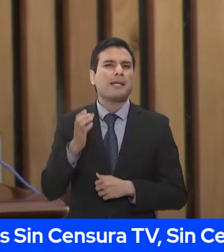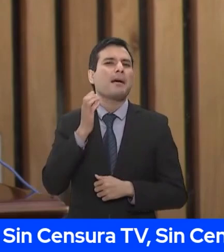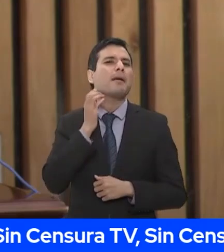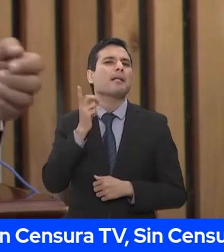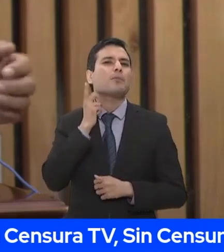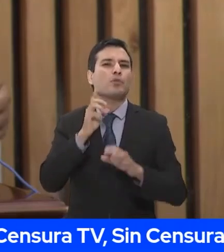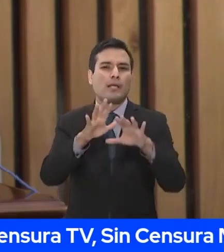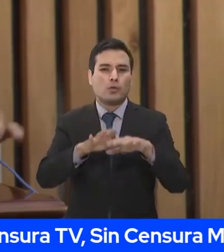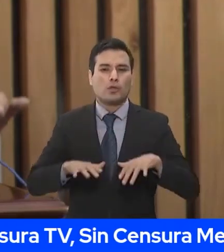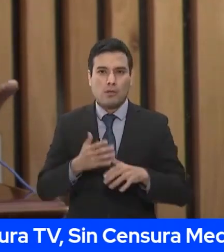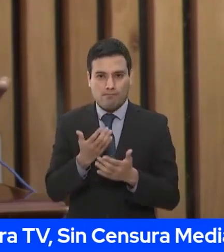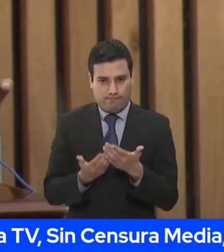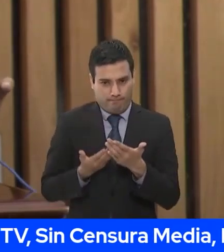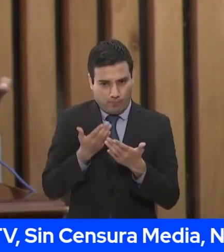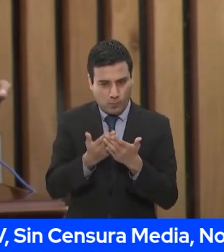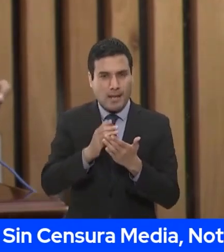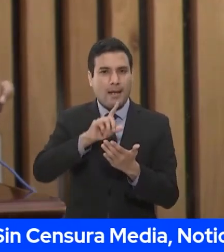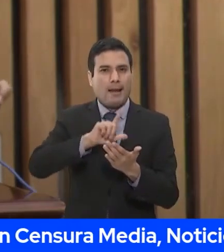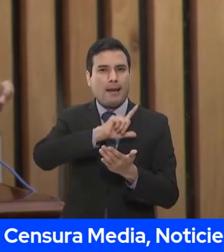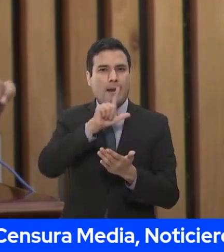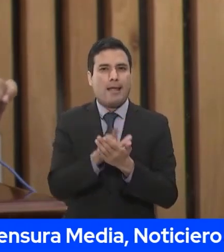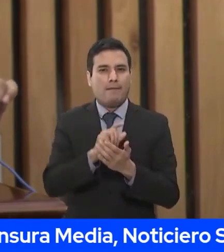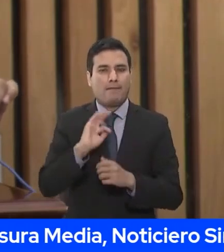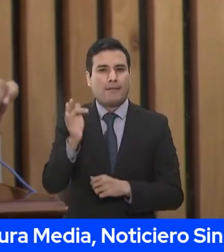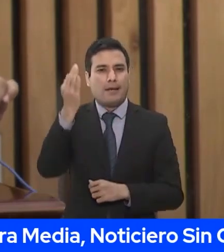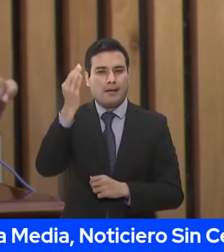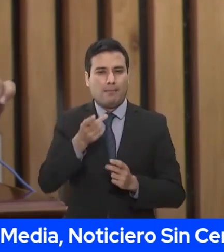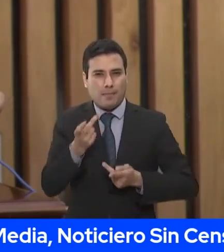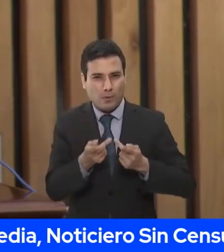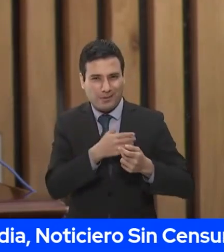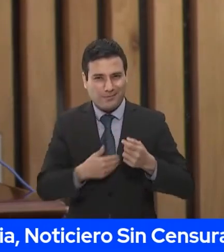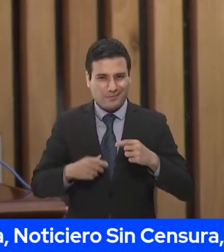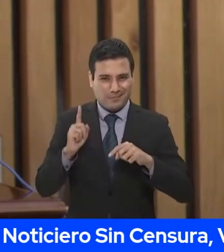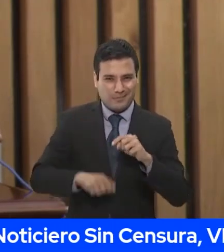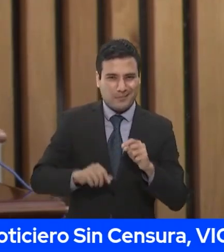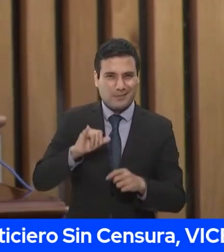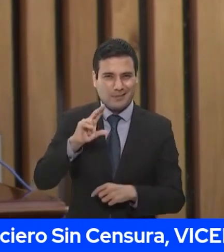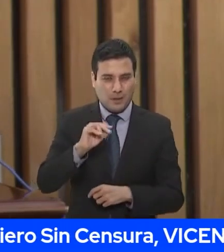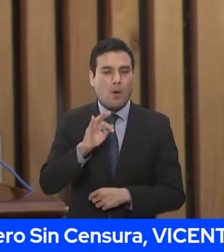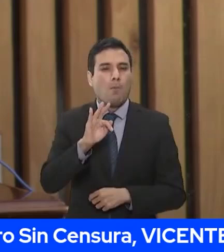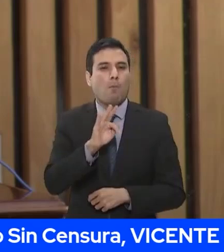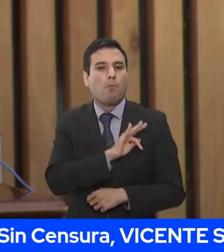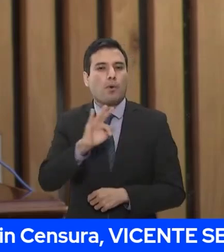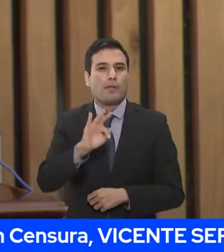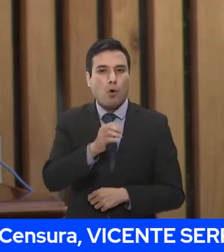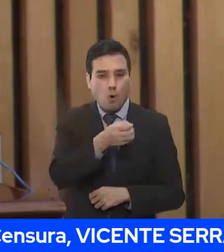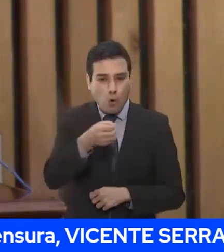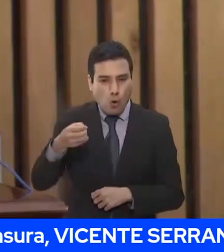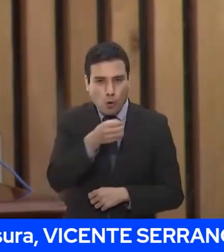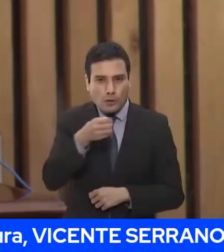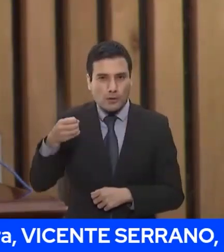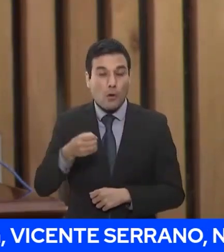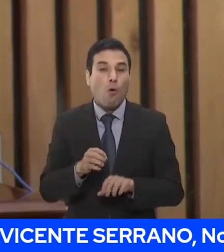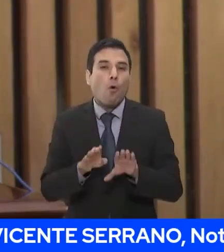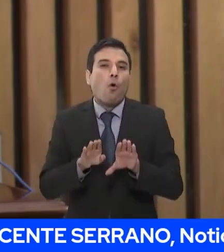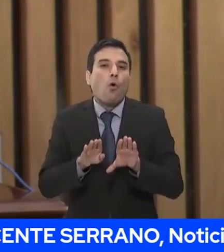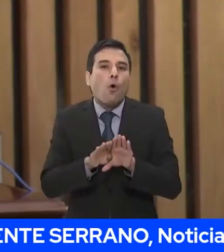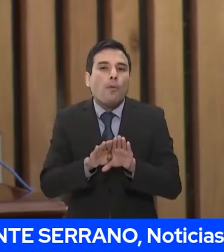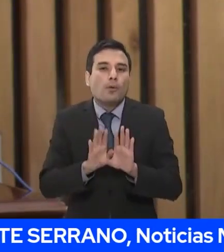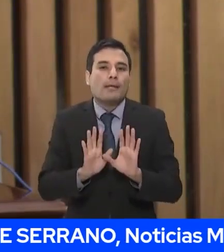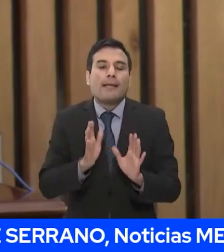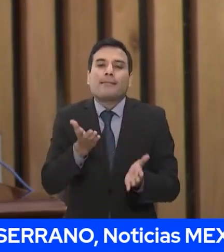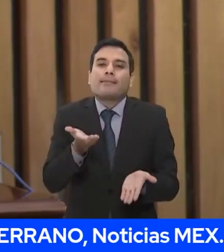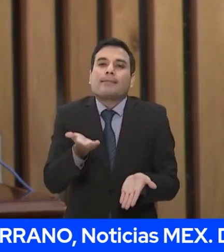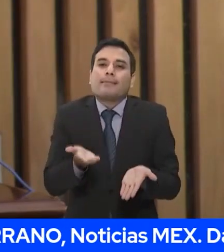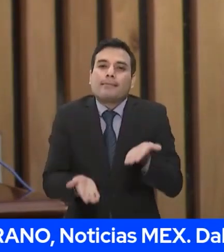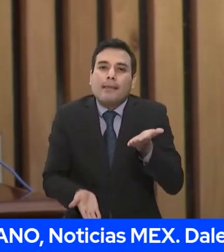una reforma a la ley de revocación de mandato que permita organizar estos procesos conforme a las posibilidades